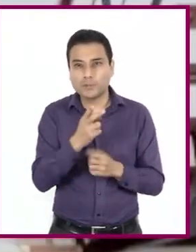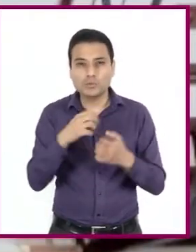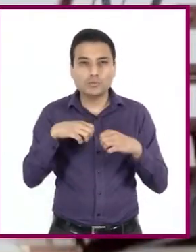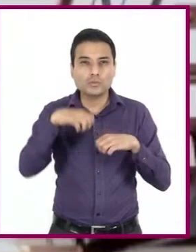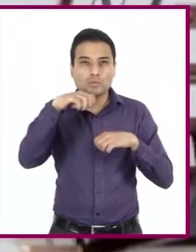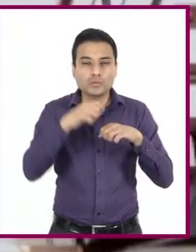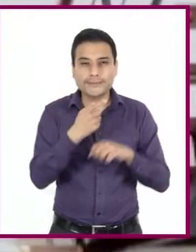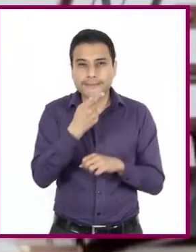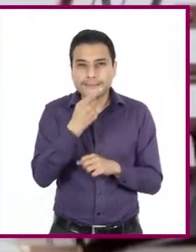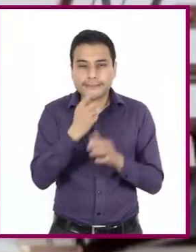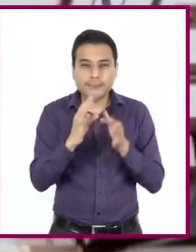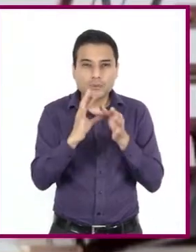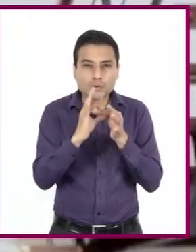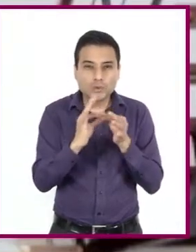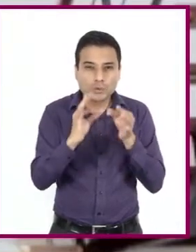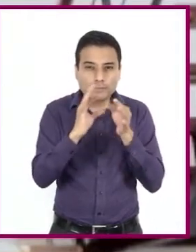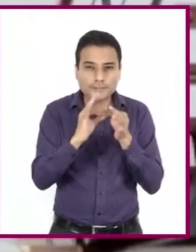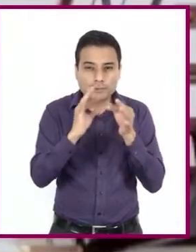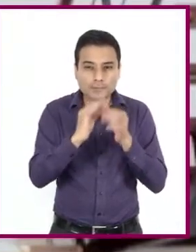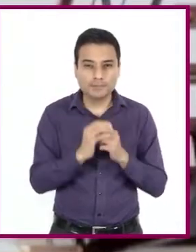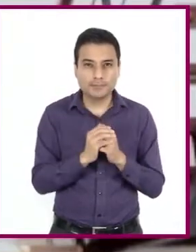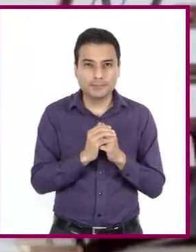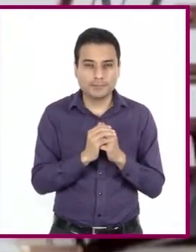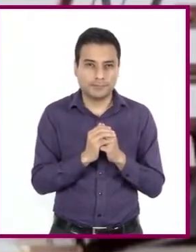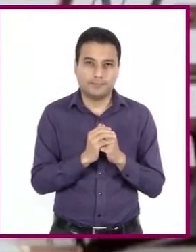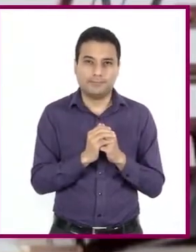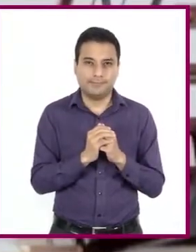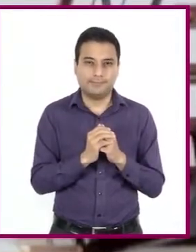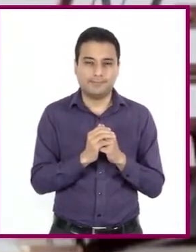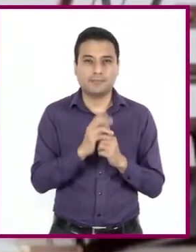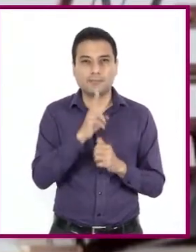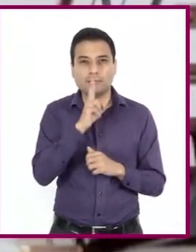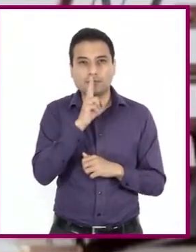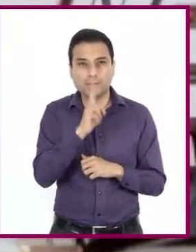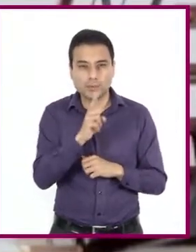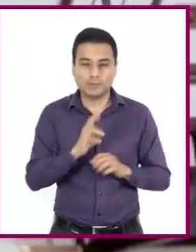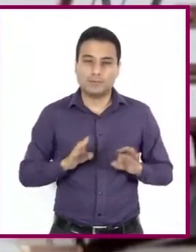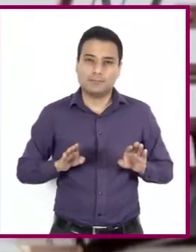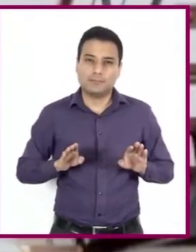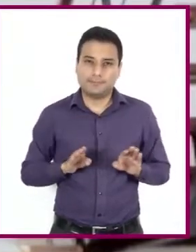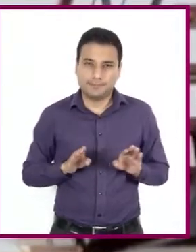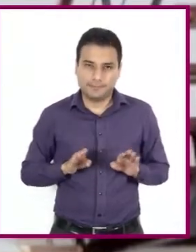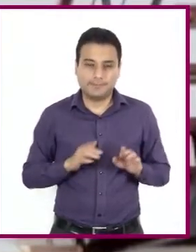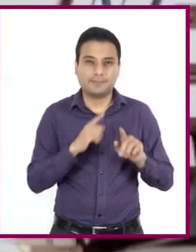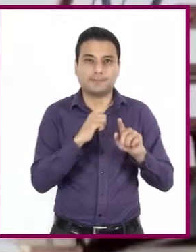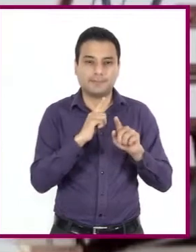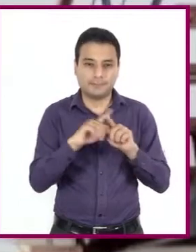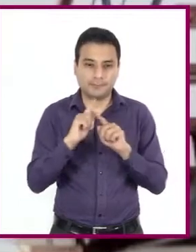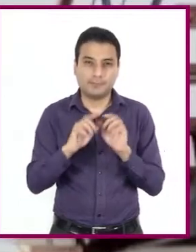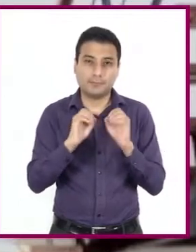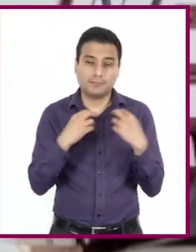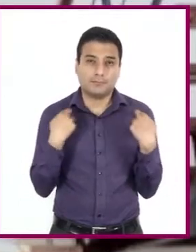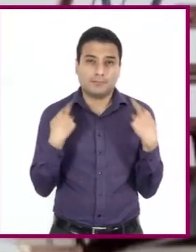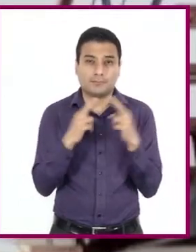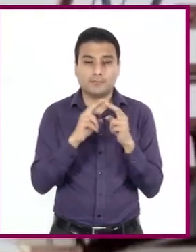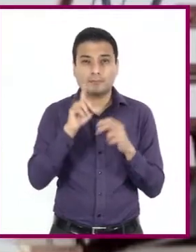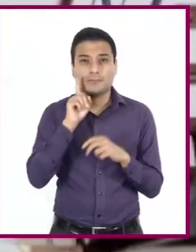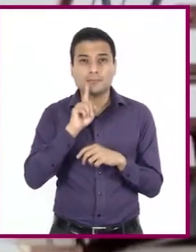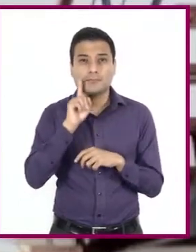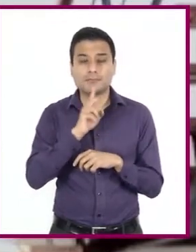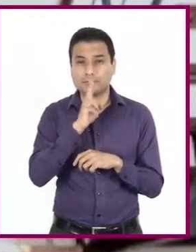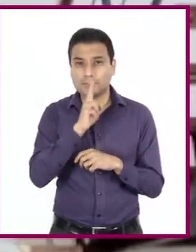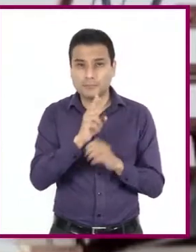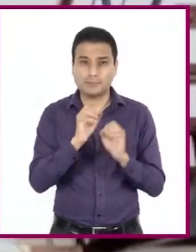la tercera edad que van a tener distintos tonos de voz. O podemos tener la voz de una maestra o la voz de